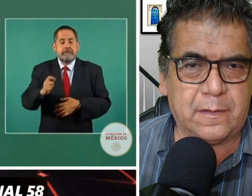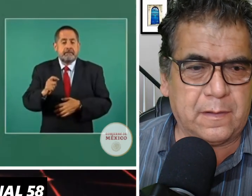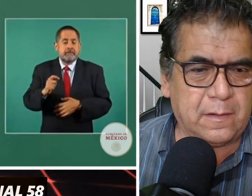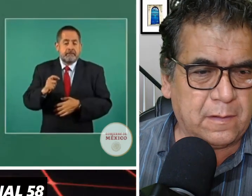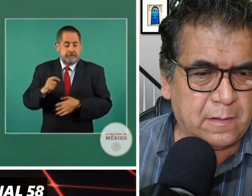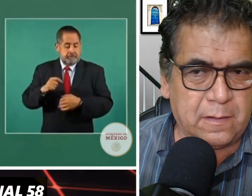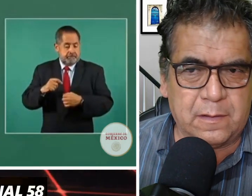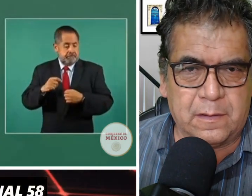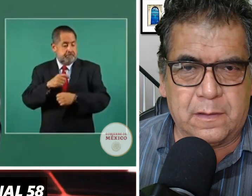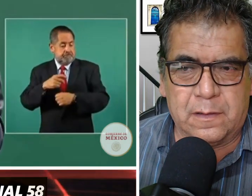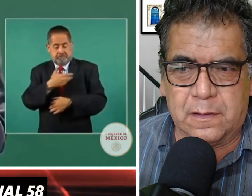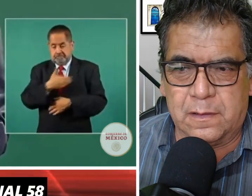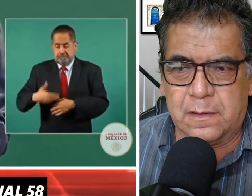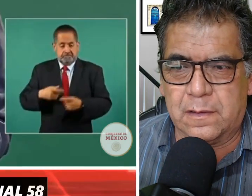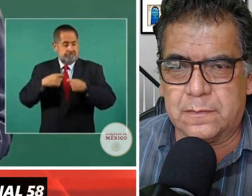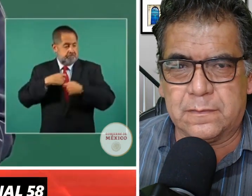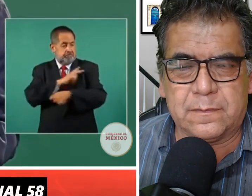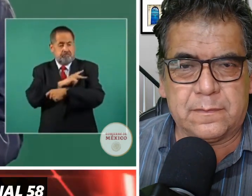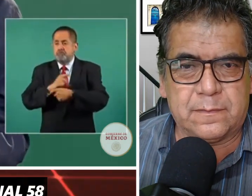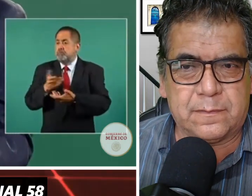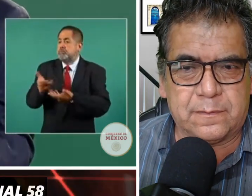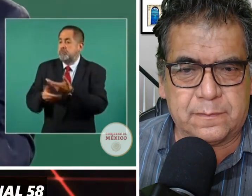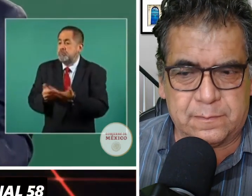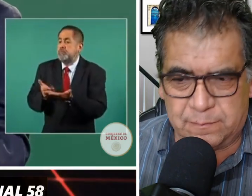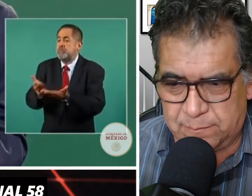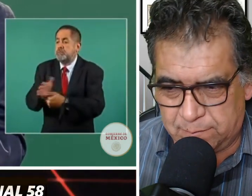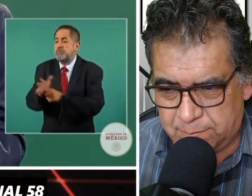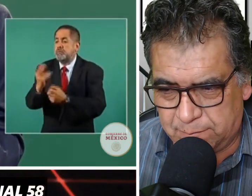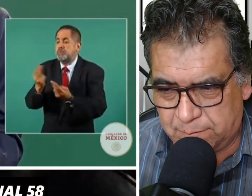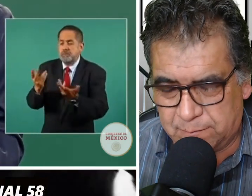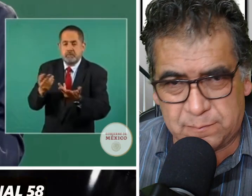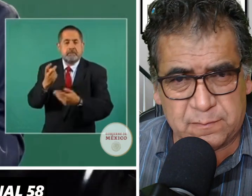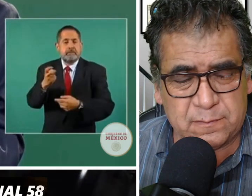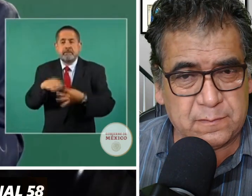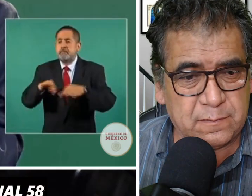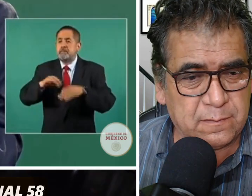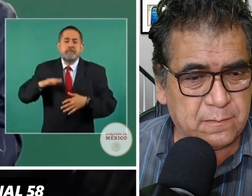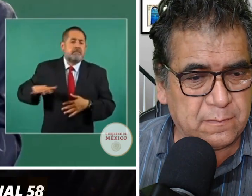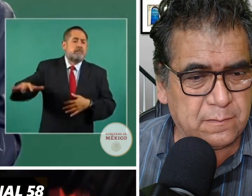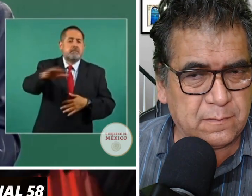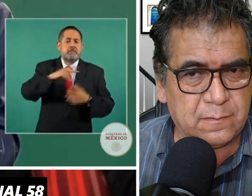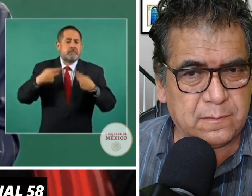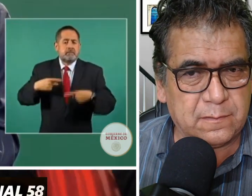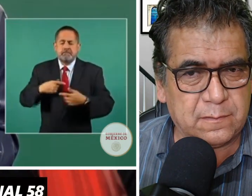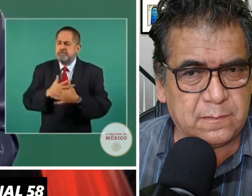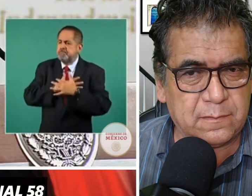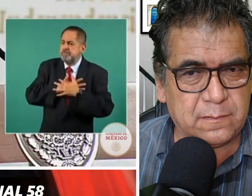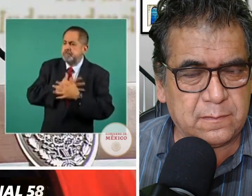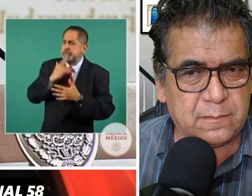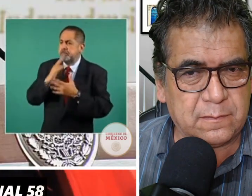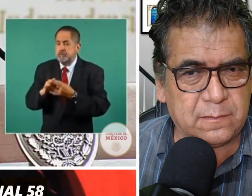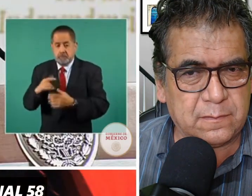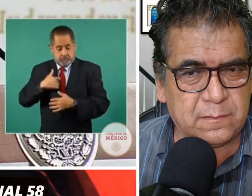al servicio de los demás. El que no le tiene amor al pueblo no sirve como